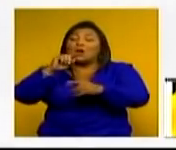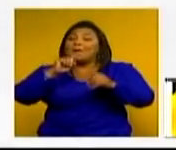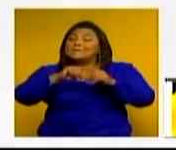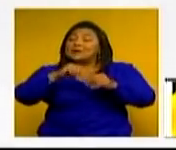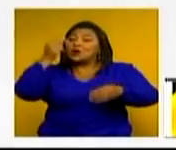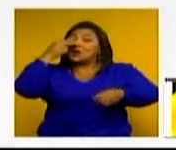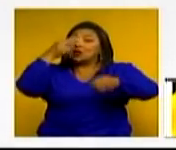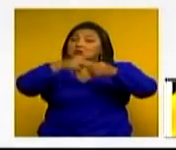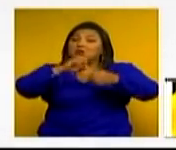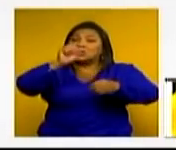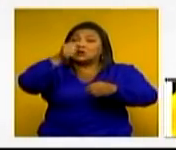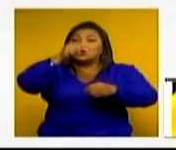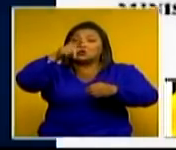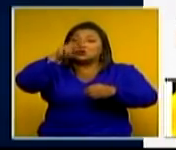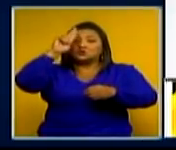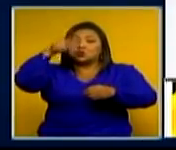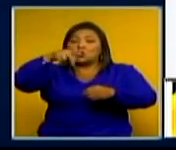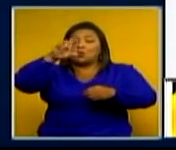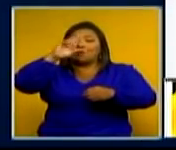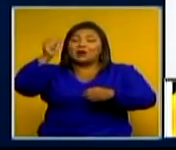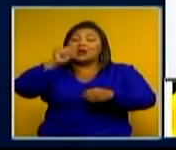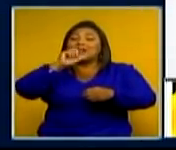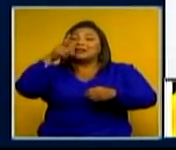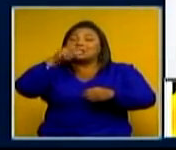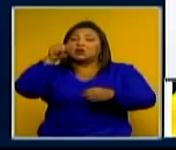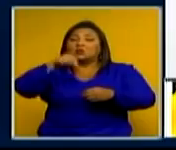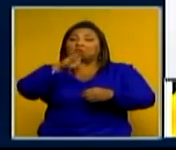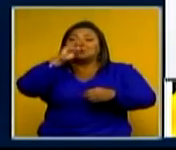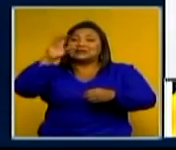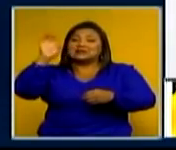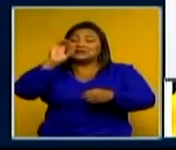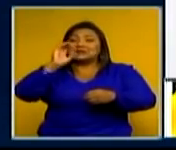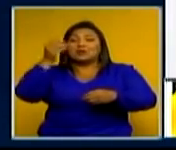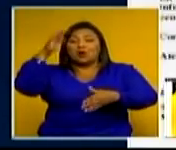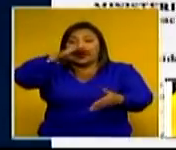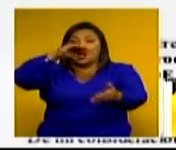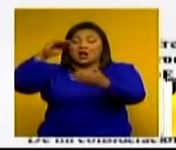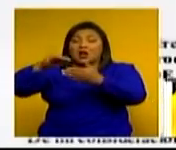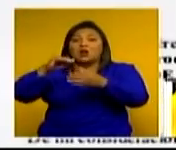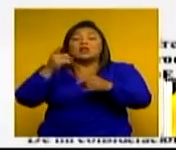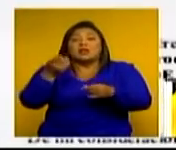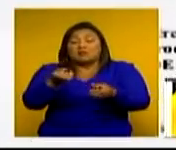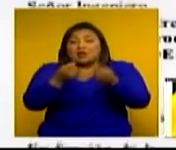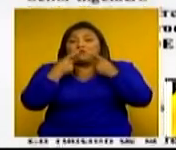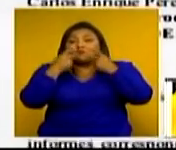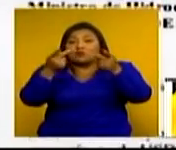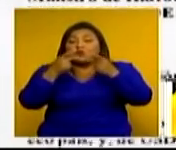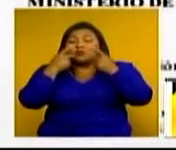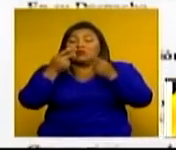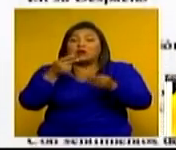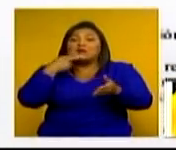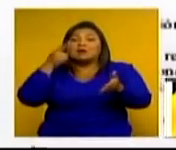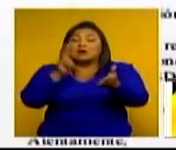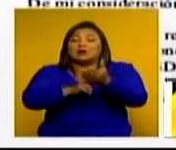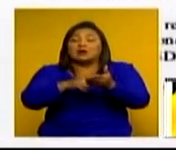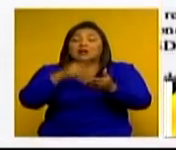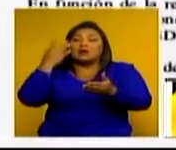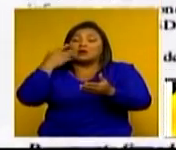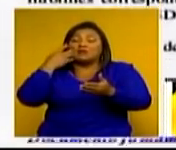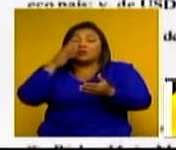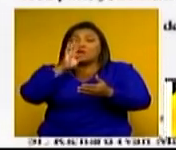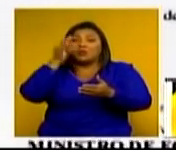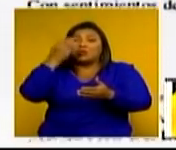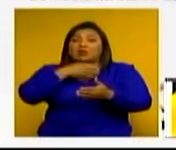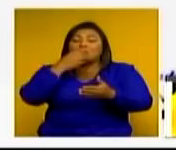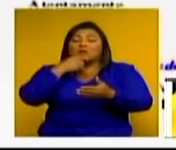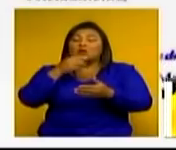súper tres dólares con seis centavos el galón asimismo se publica la carta con fecha 9 de agosto enviada por el ministro de